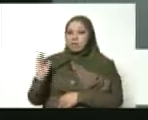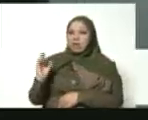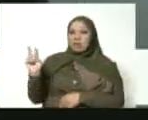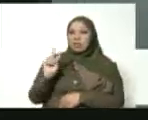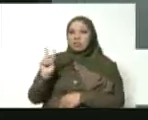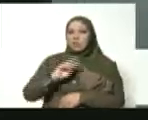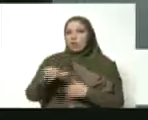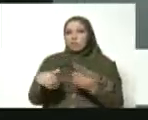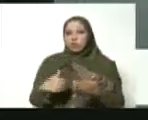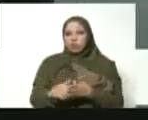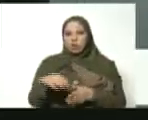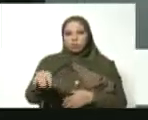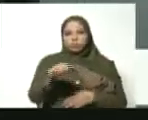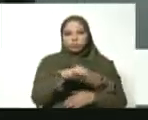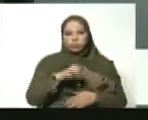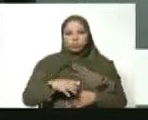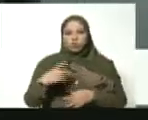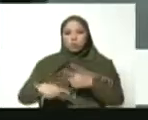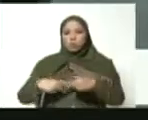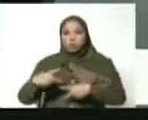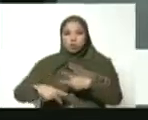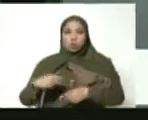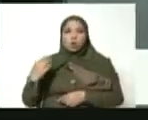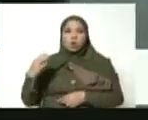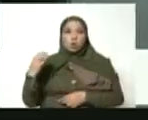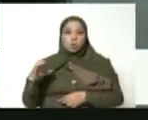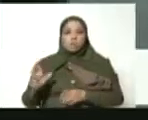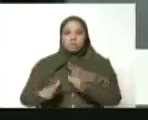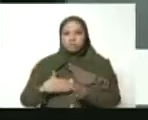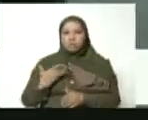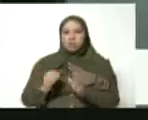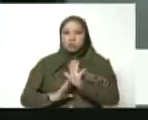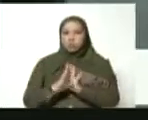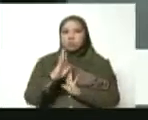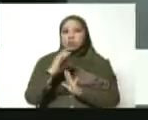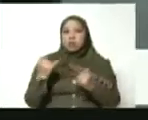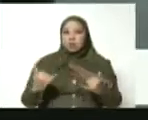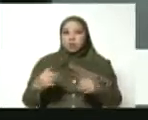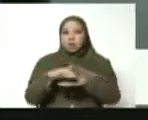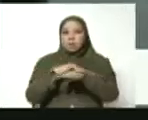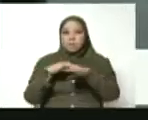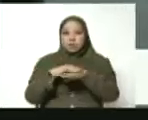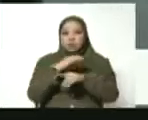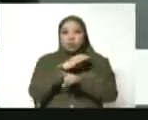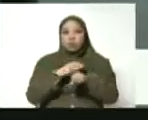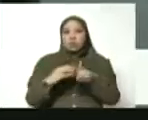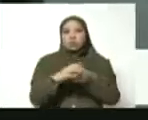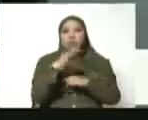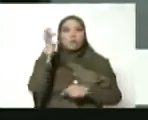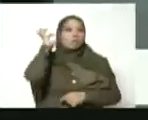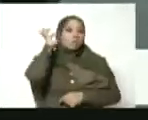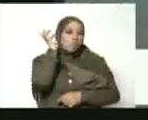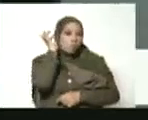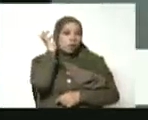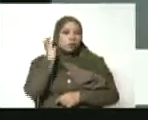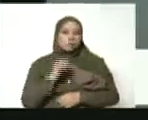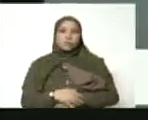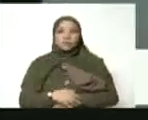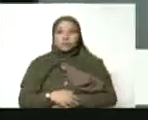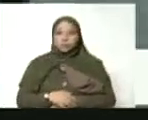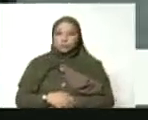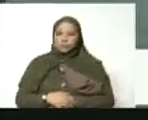teatro progresista en Colombia que, por cierto, la actual ministra de Cultura de Colombia, Patricia Ariza, es